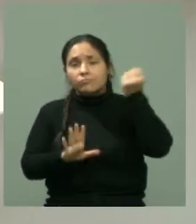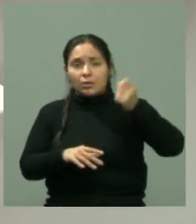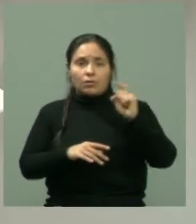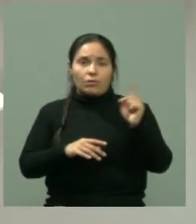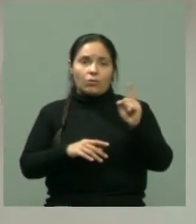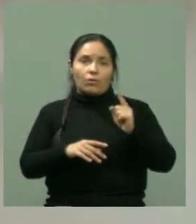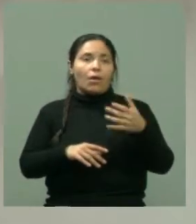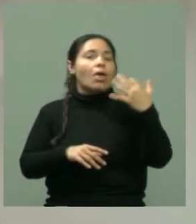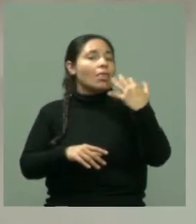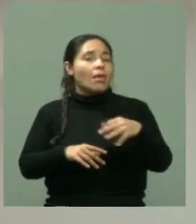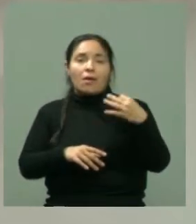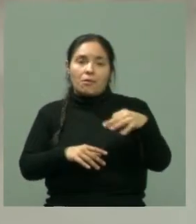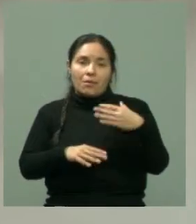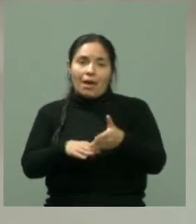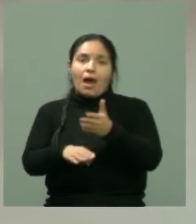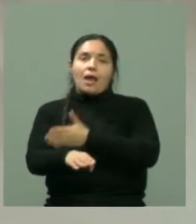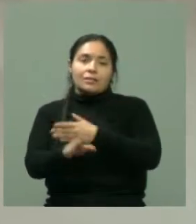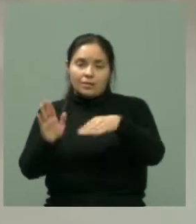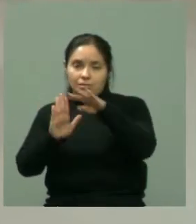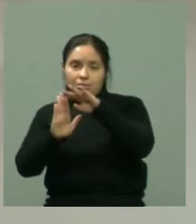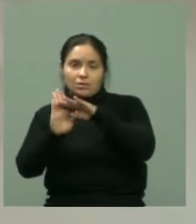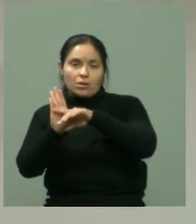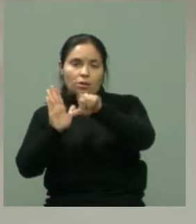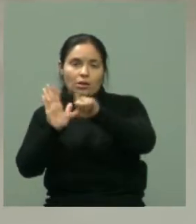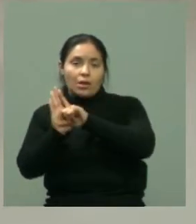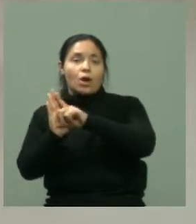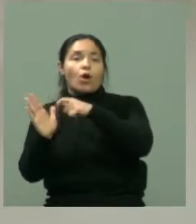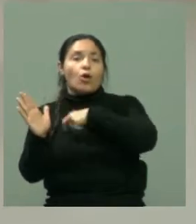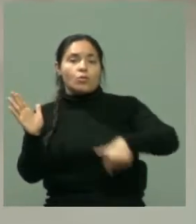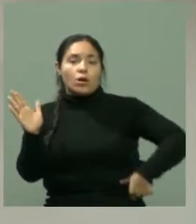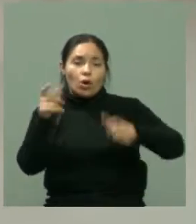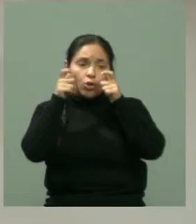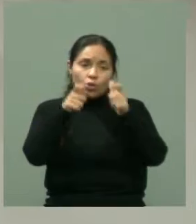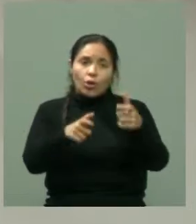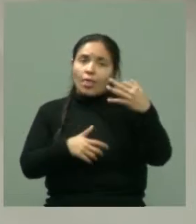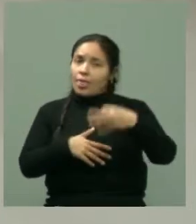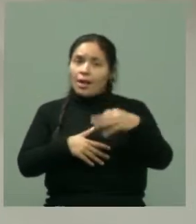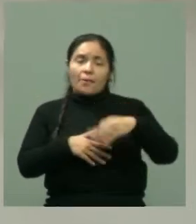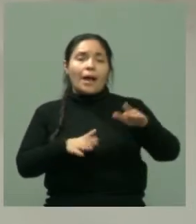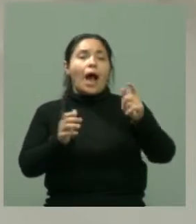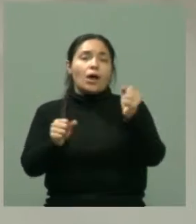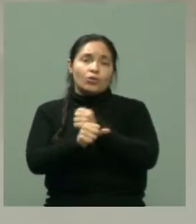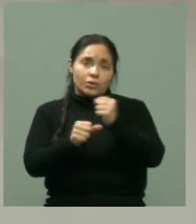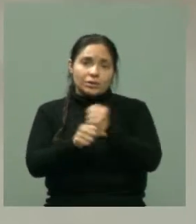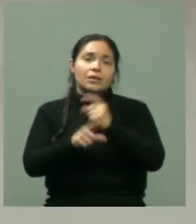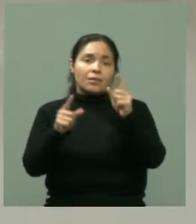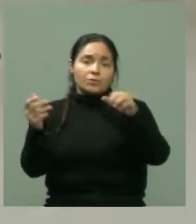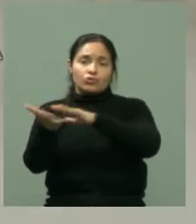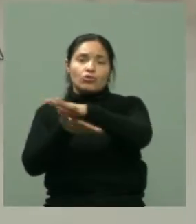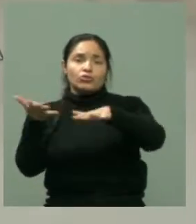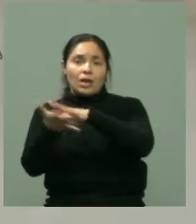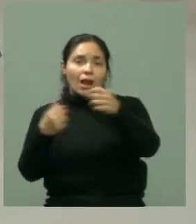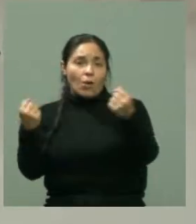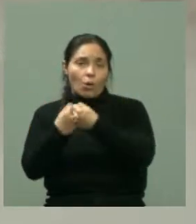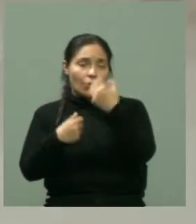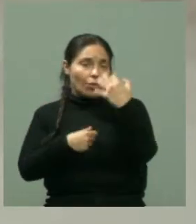que estar regulado por el Estado, tiene que tener su matriz, que tiene que tener la autorización, el consenso social, y creo que